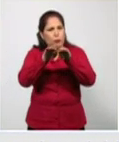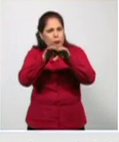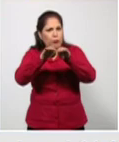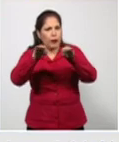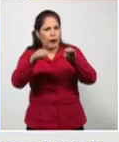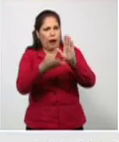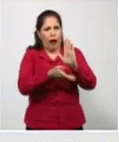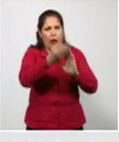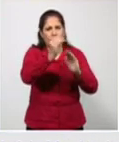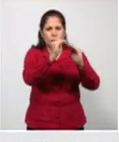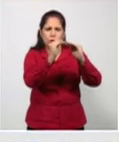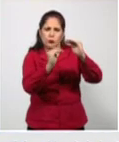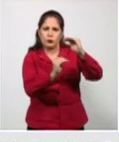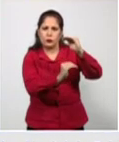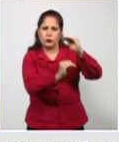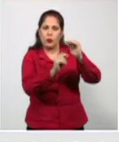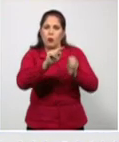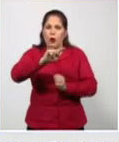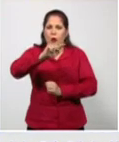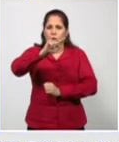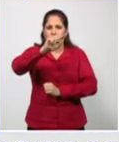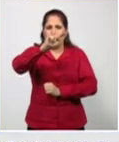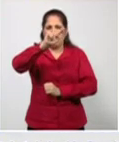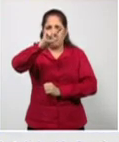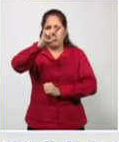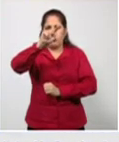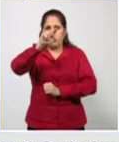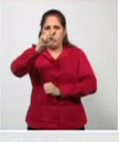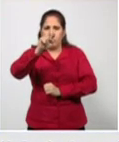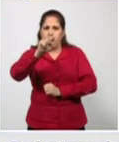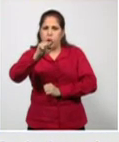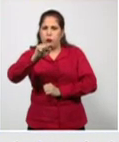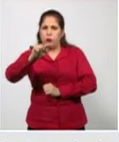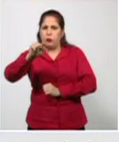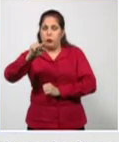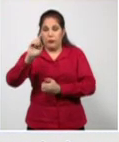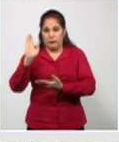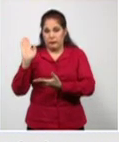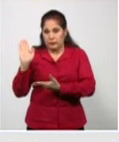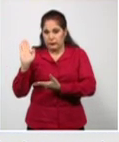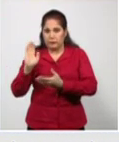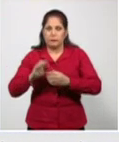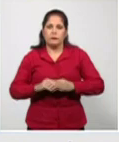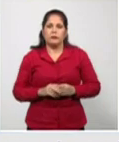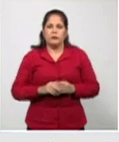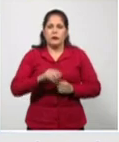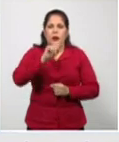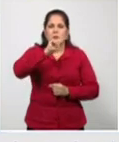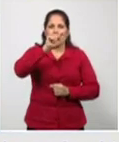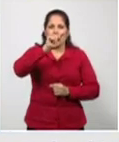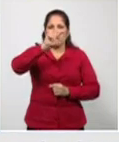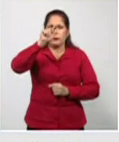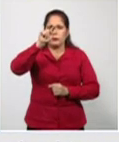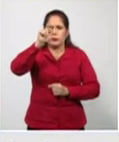por debajo, con una curva, en una curva discontinua y